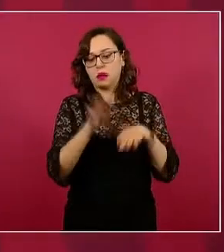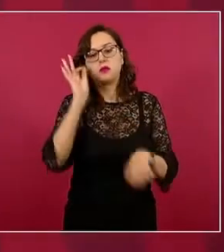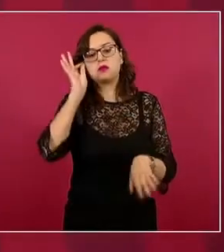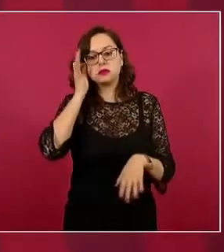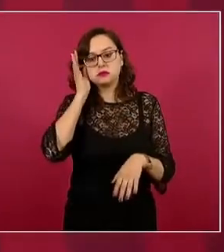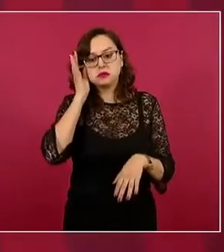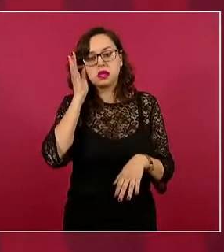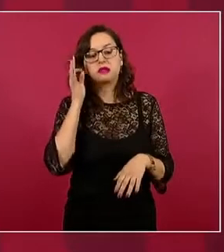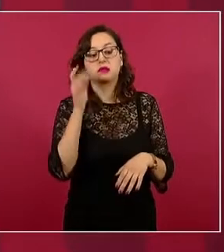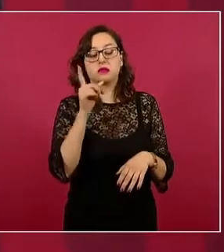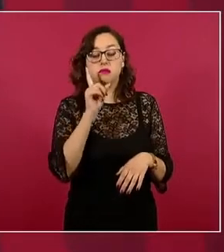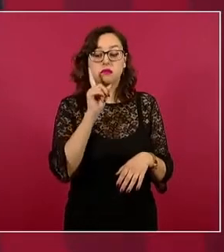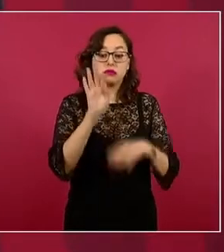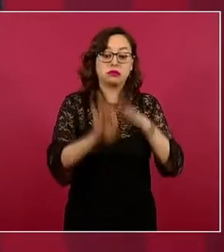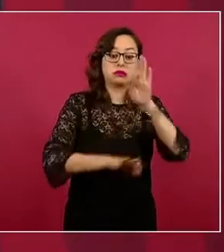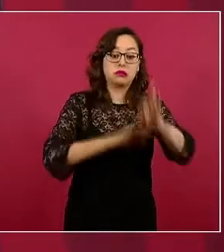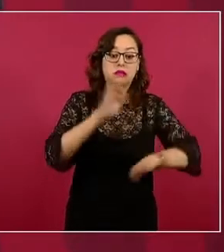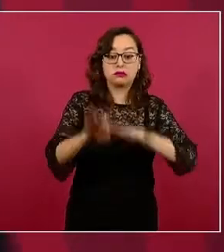domésticas,